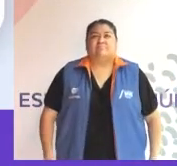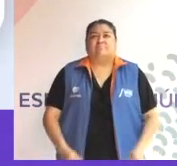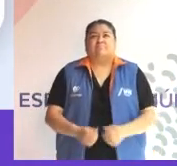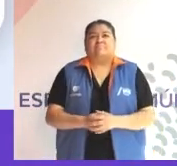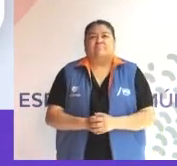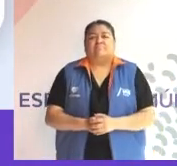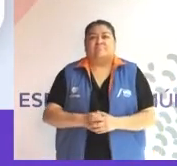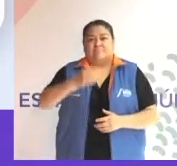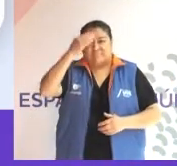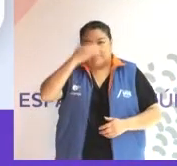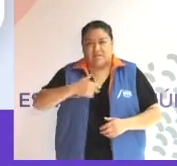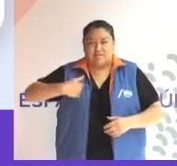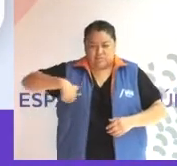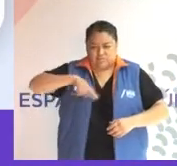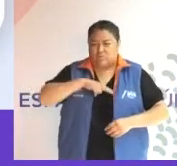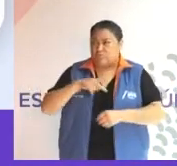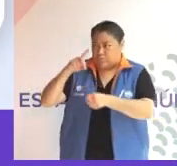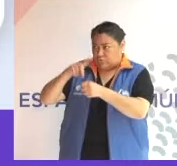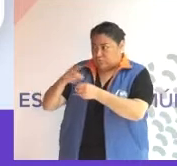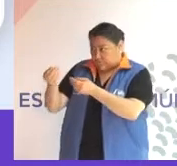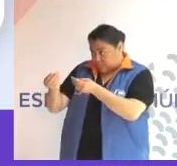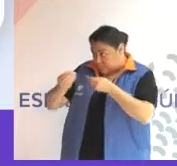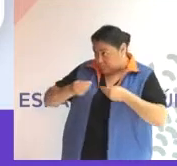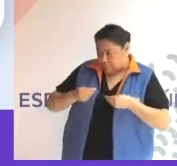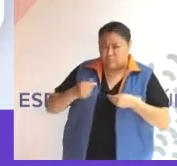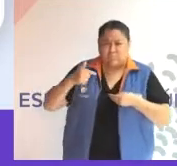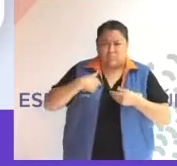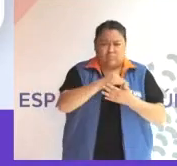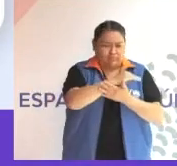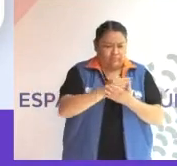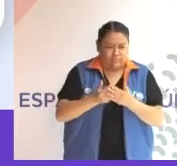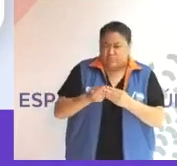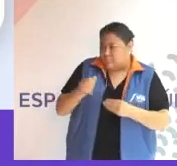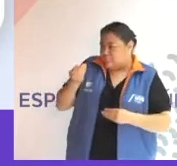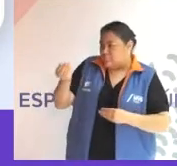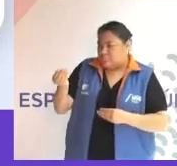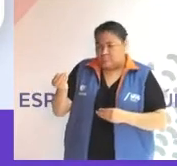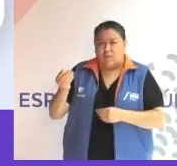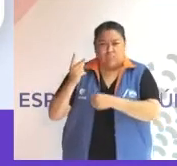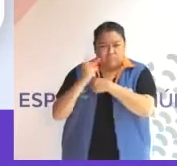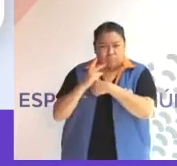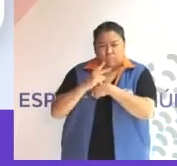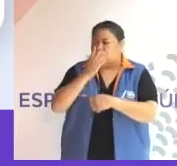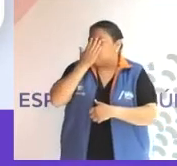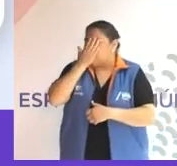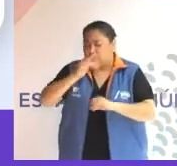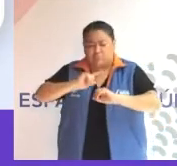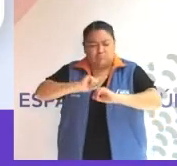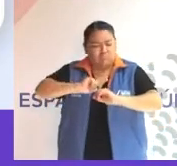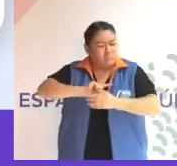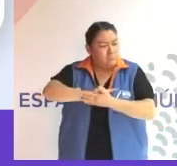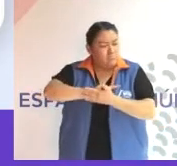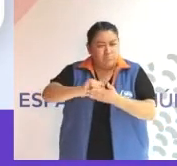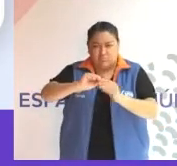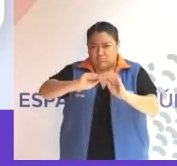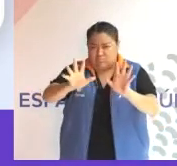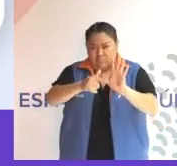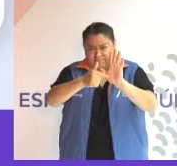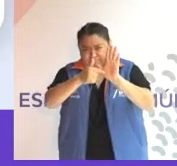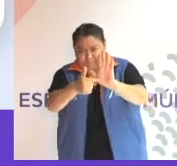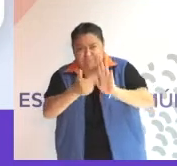que no vaya a haber chanchullos de ningún tipo y que todo esté en orden. Me parece perfecto en cualquier sociedad, ¿no?